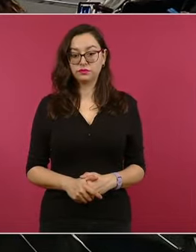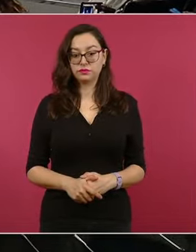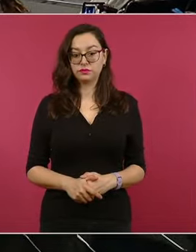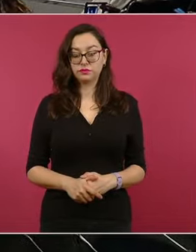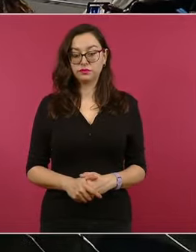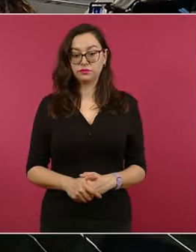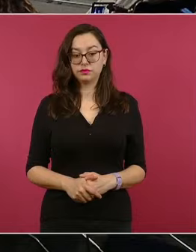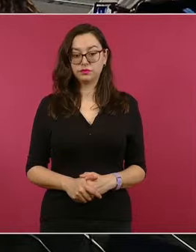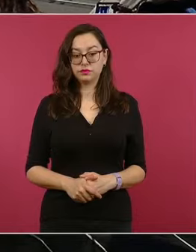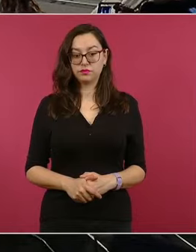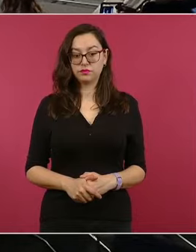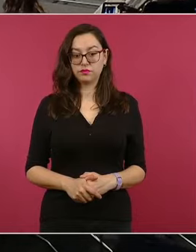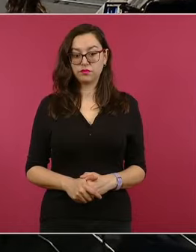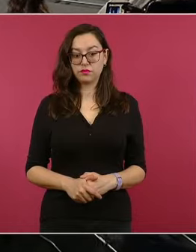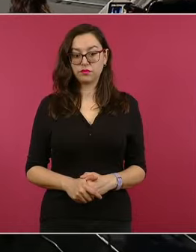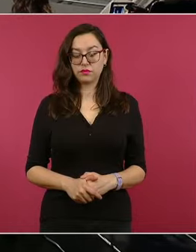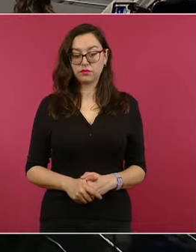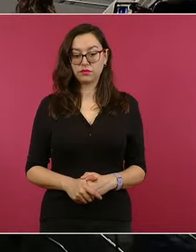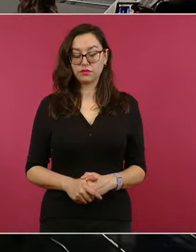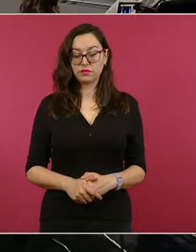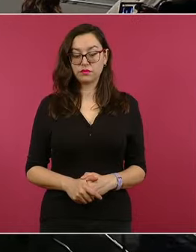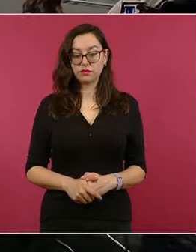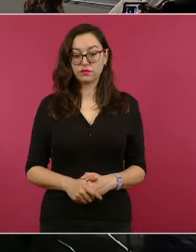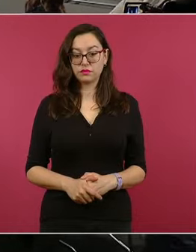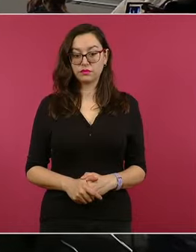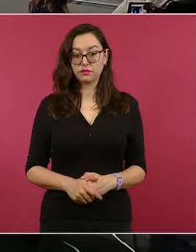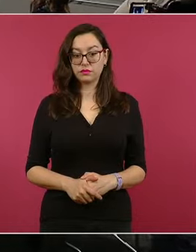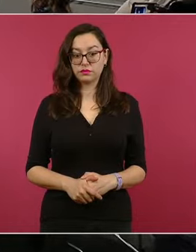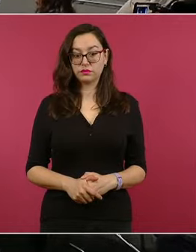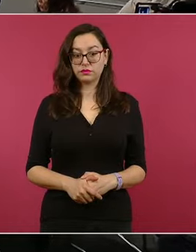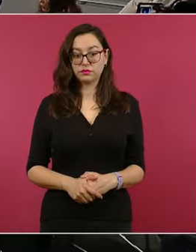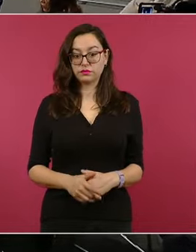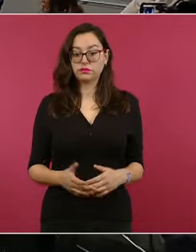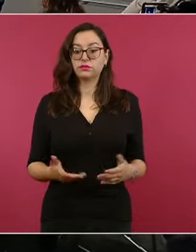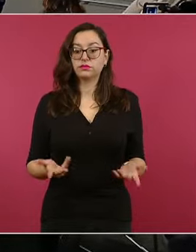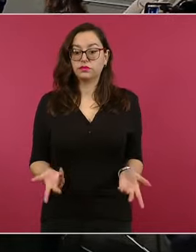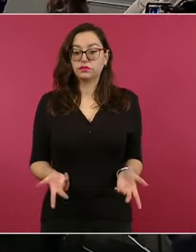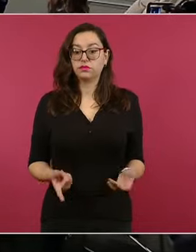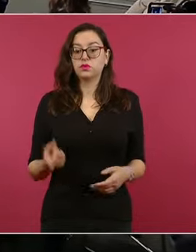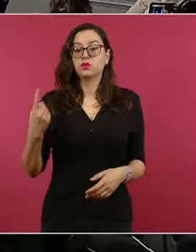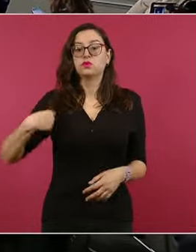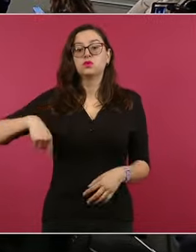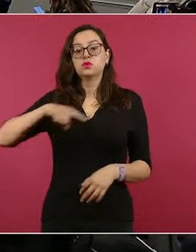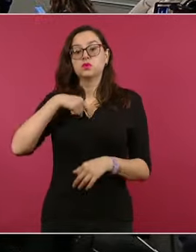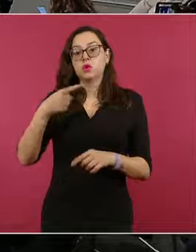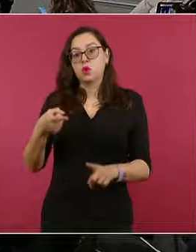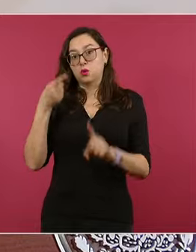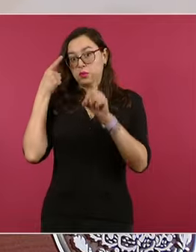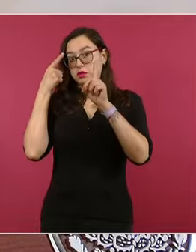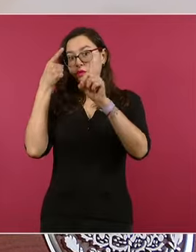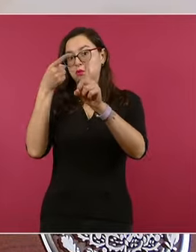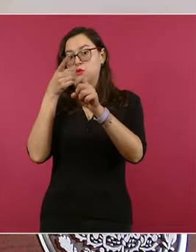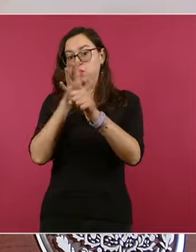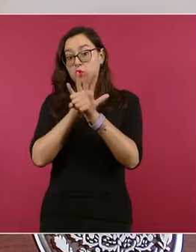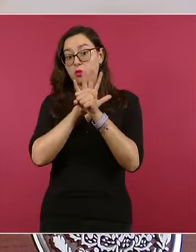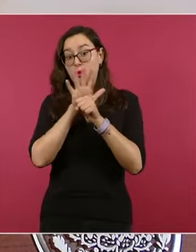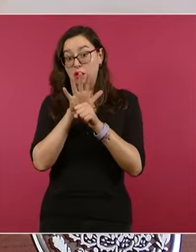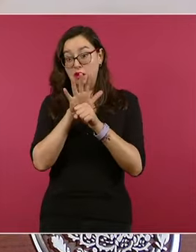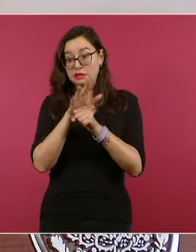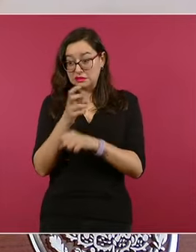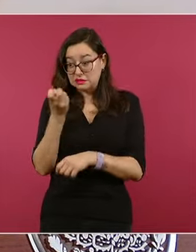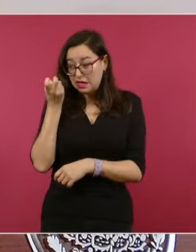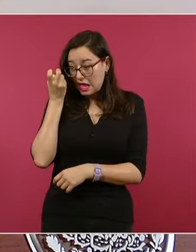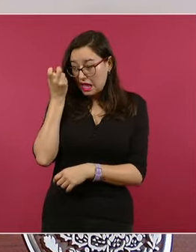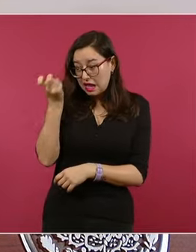que no se repita un hecho deleznable como el